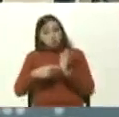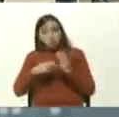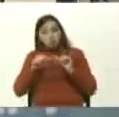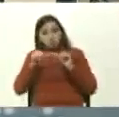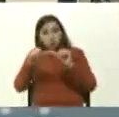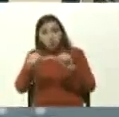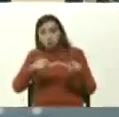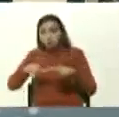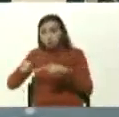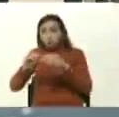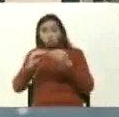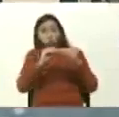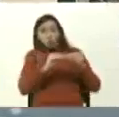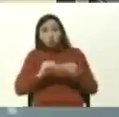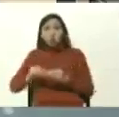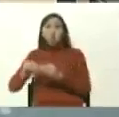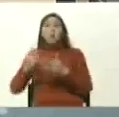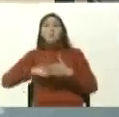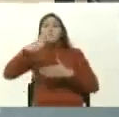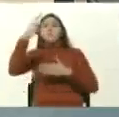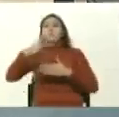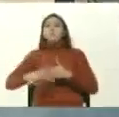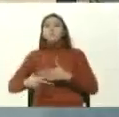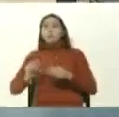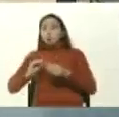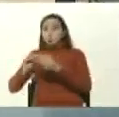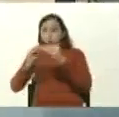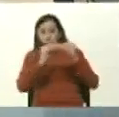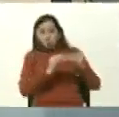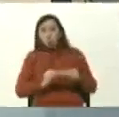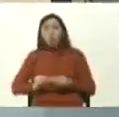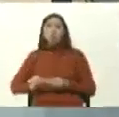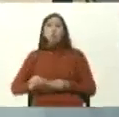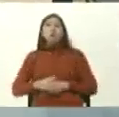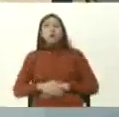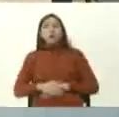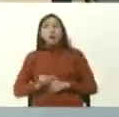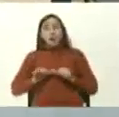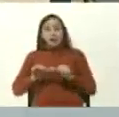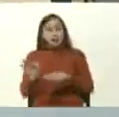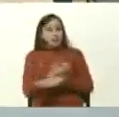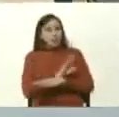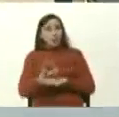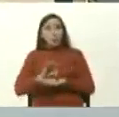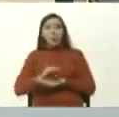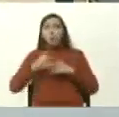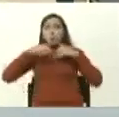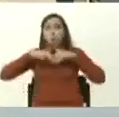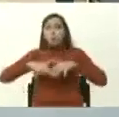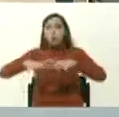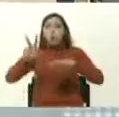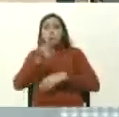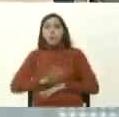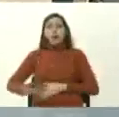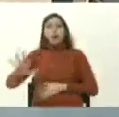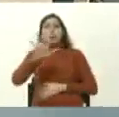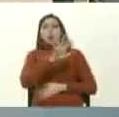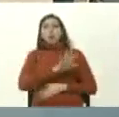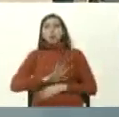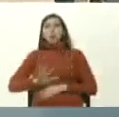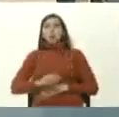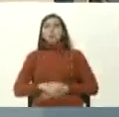espacios recuperados. El plan Una Gota de Amor para mi Escuela, funcionando a nivel nacional, en todo el territorio